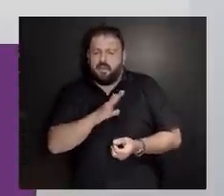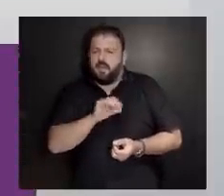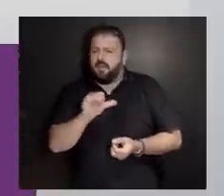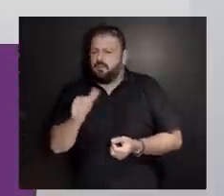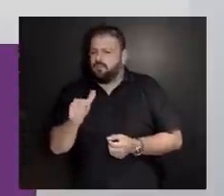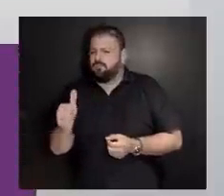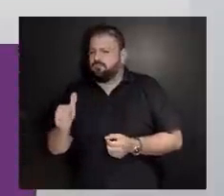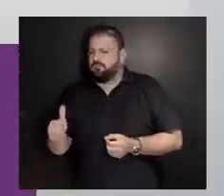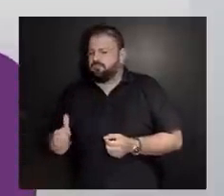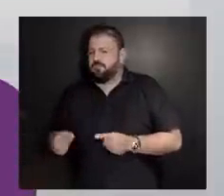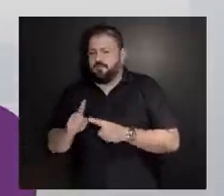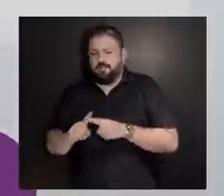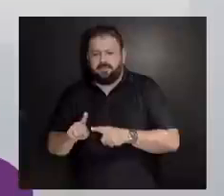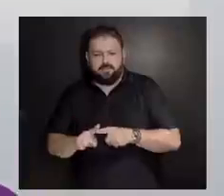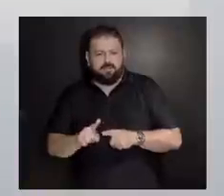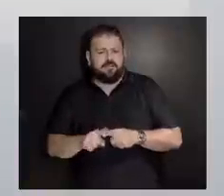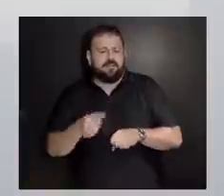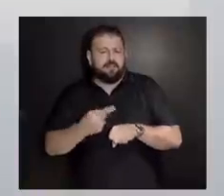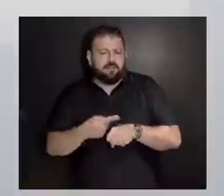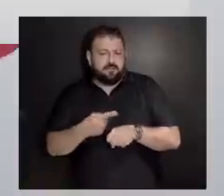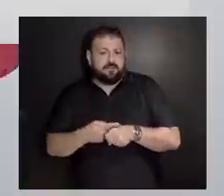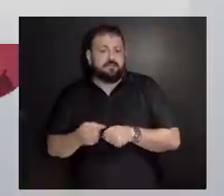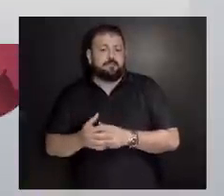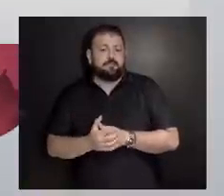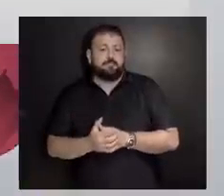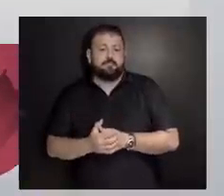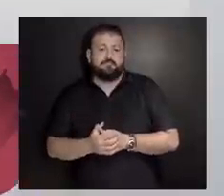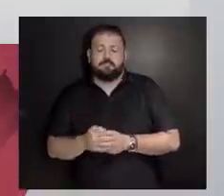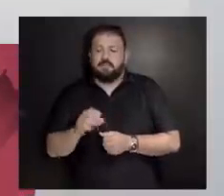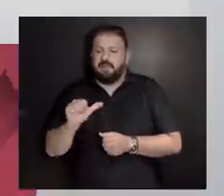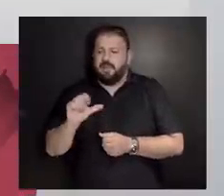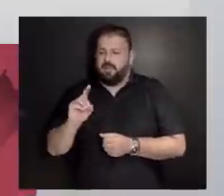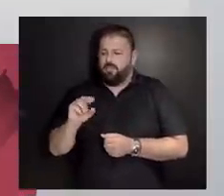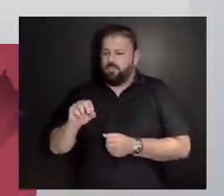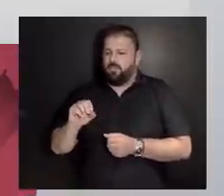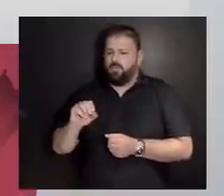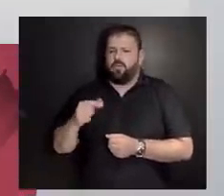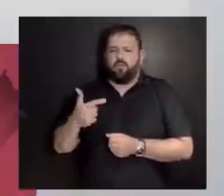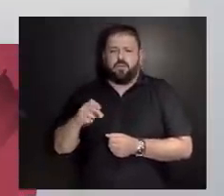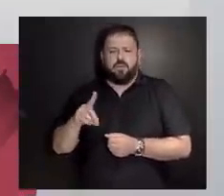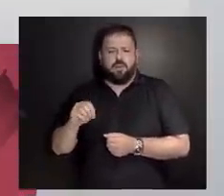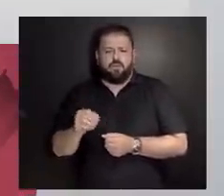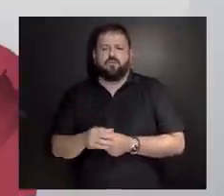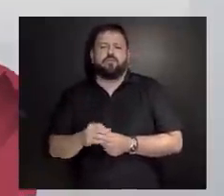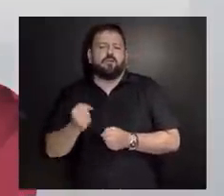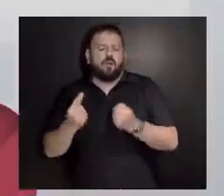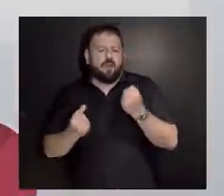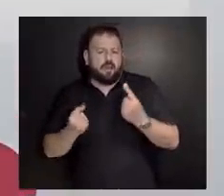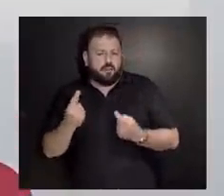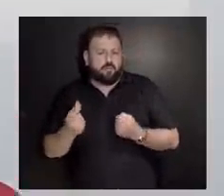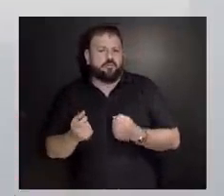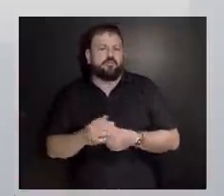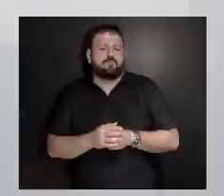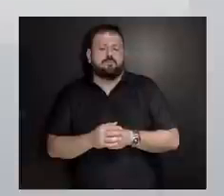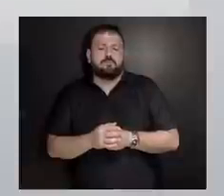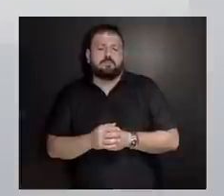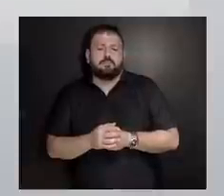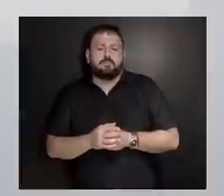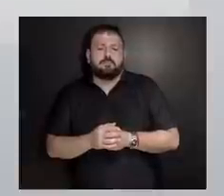enfermedades también asociadas al sistema endocrino, como lo es el hipertiroidismo, algunos síndromes como el de